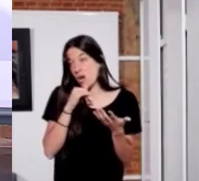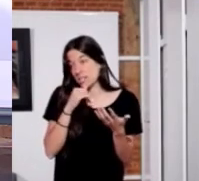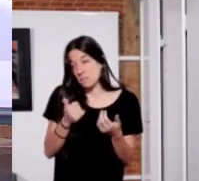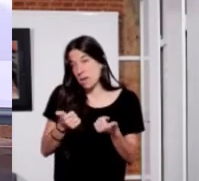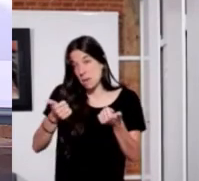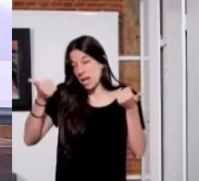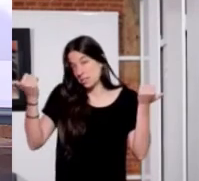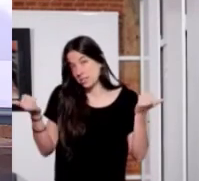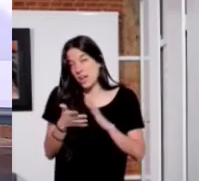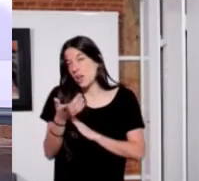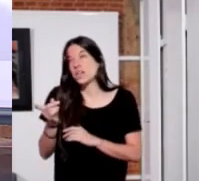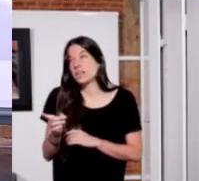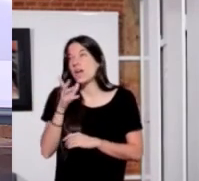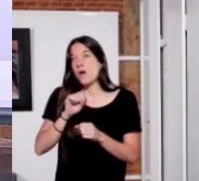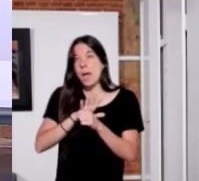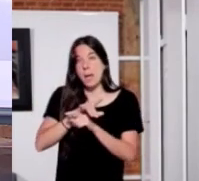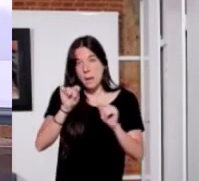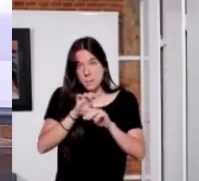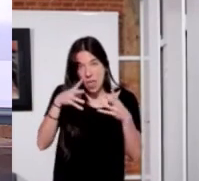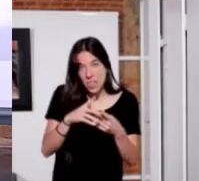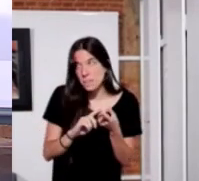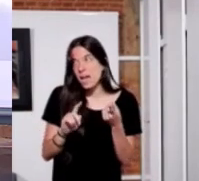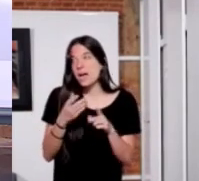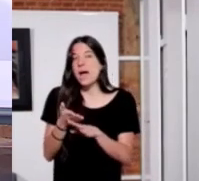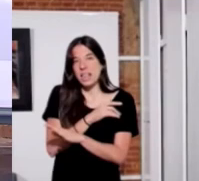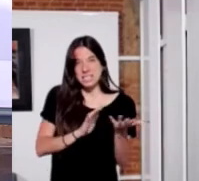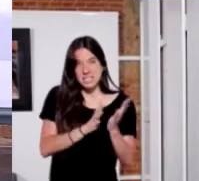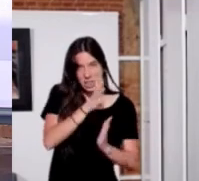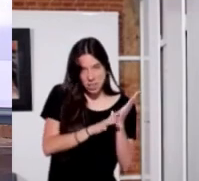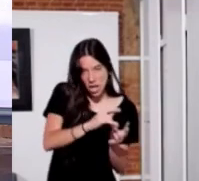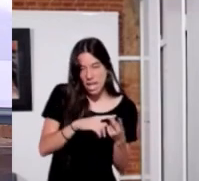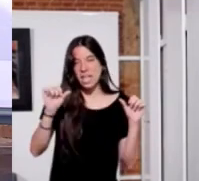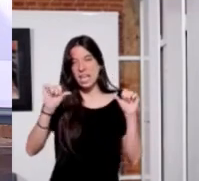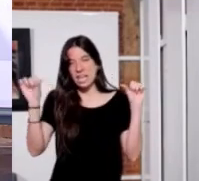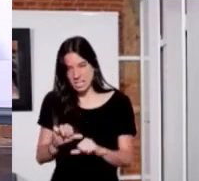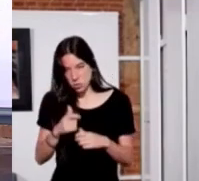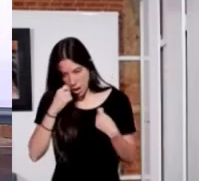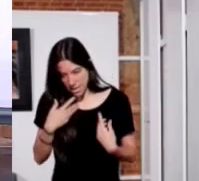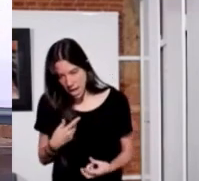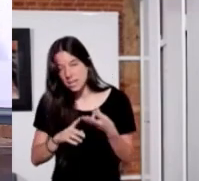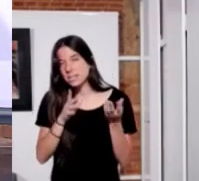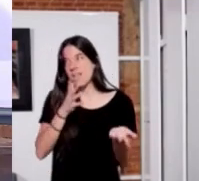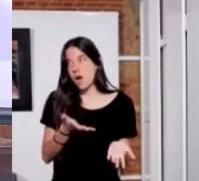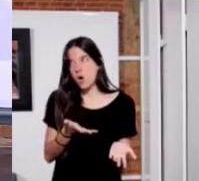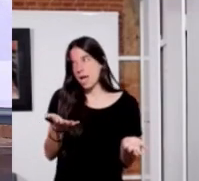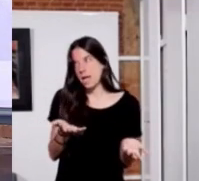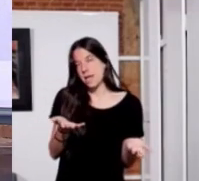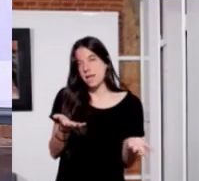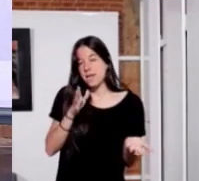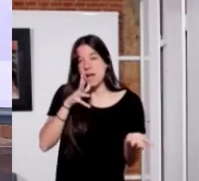la reflexión tenemos al final que aterrizarla, ¿no? Entonces, no sé si veis cómo podríamos utilizarlo